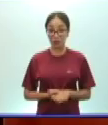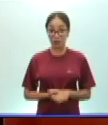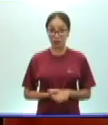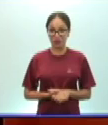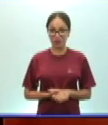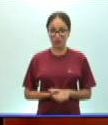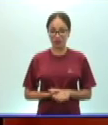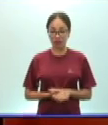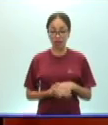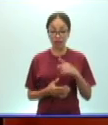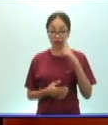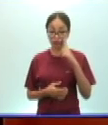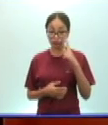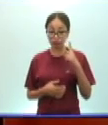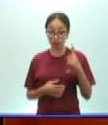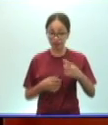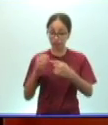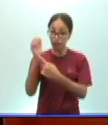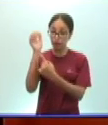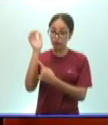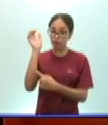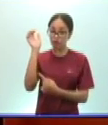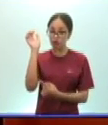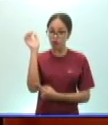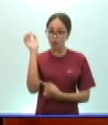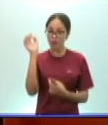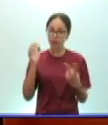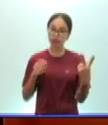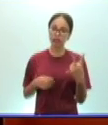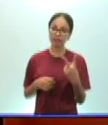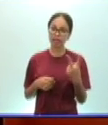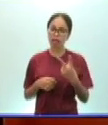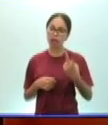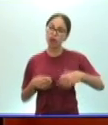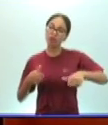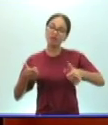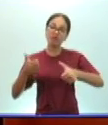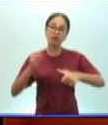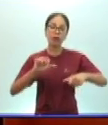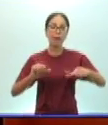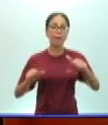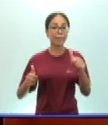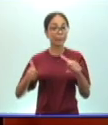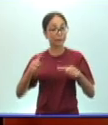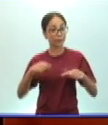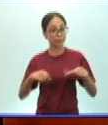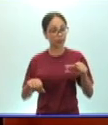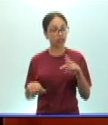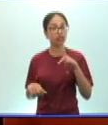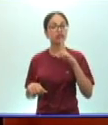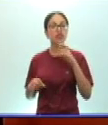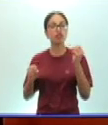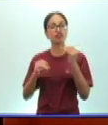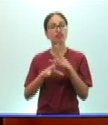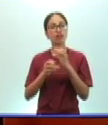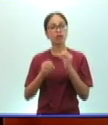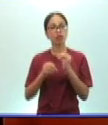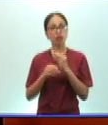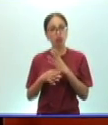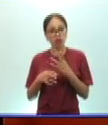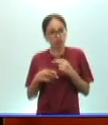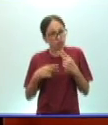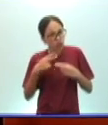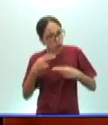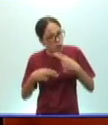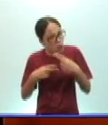Y teniendo en cuenta las propiedades de los componentes de esta mezcla de agua y poliespuma, ¿cómo realizar la operación de